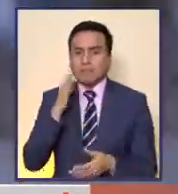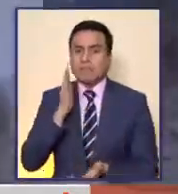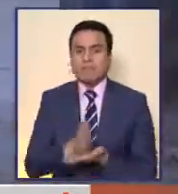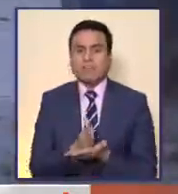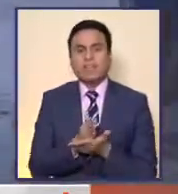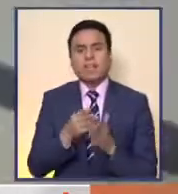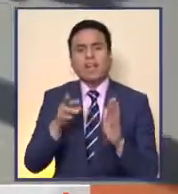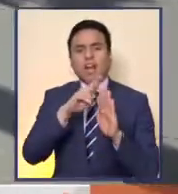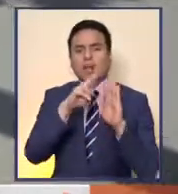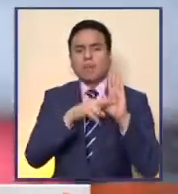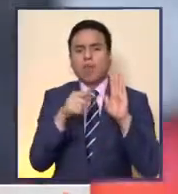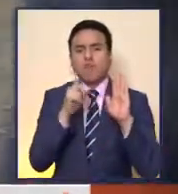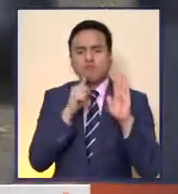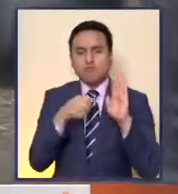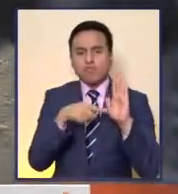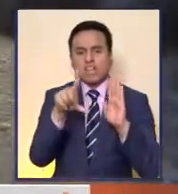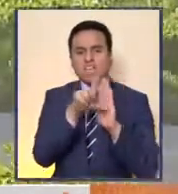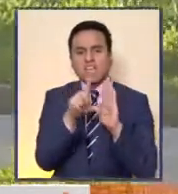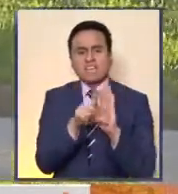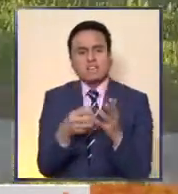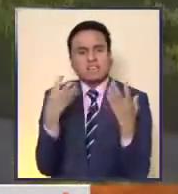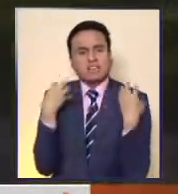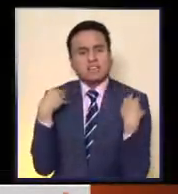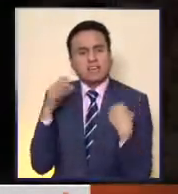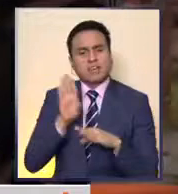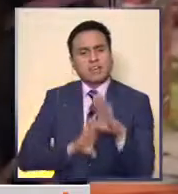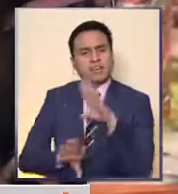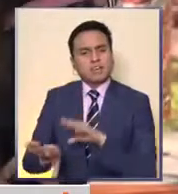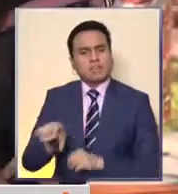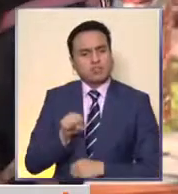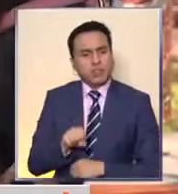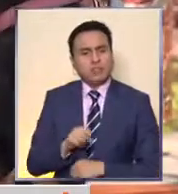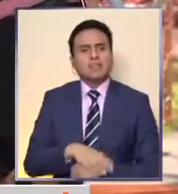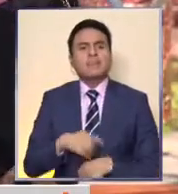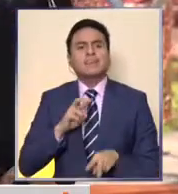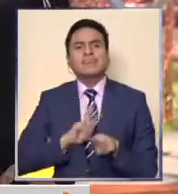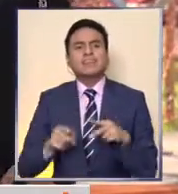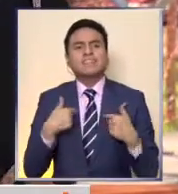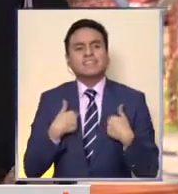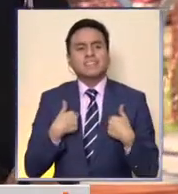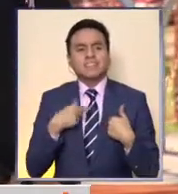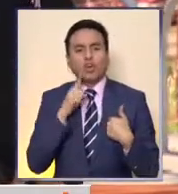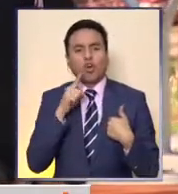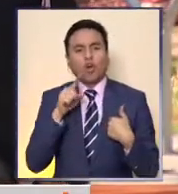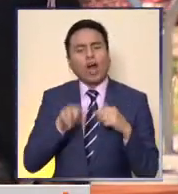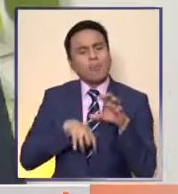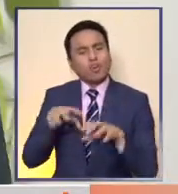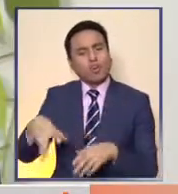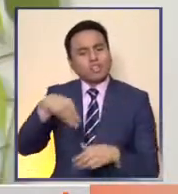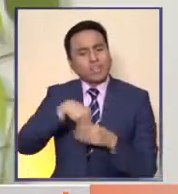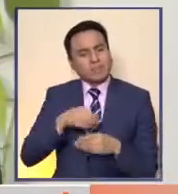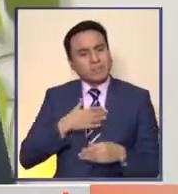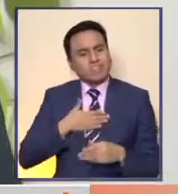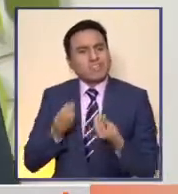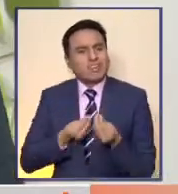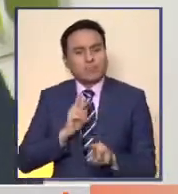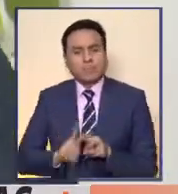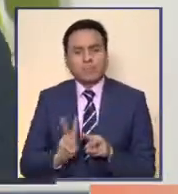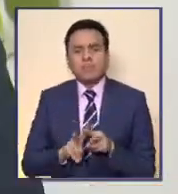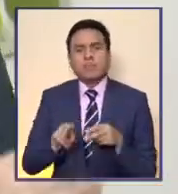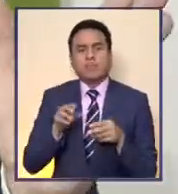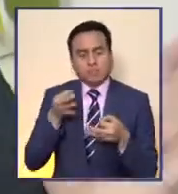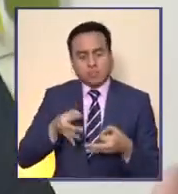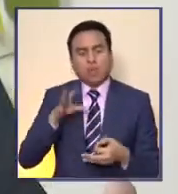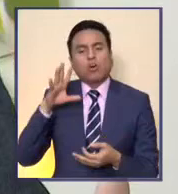en el reglamento de la Ley de Tenencia Responsable. ¿Qué tengo que hacer si quiero tener una mascota? Decido, la